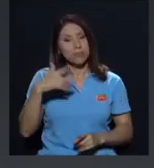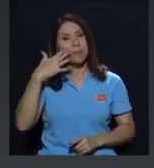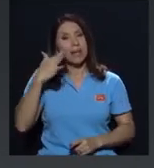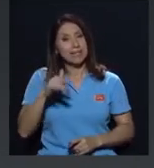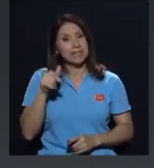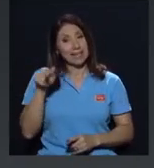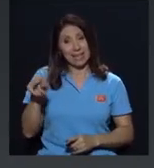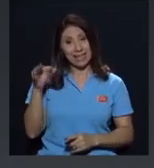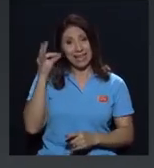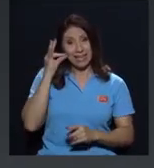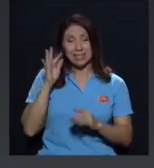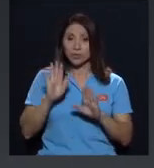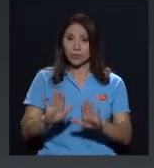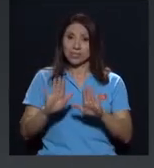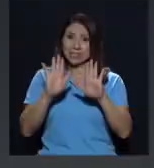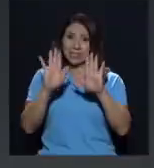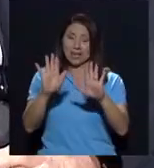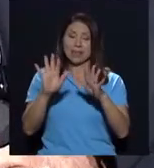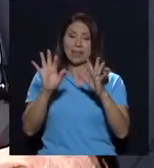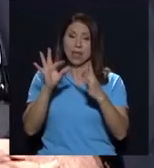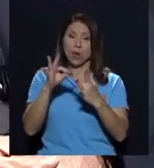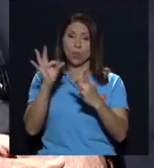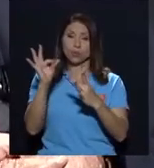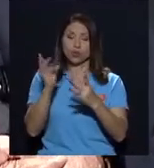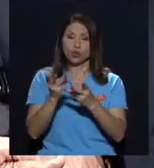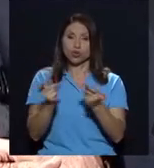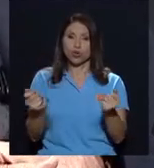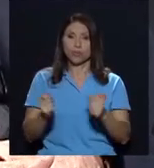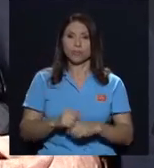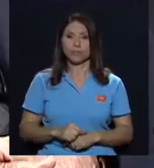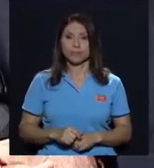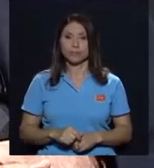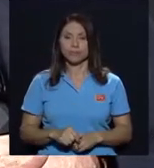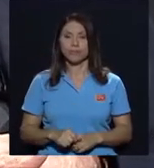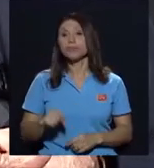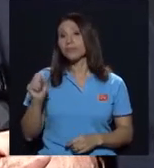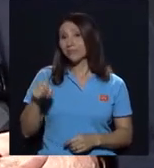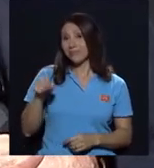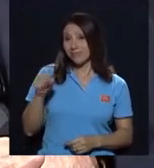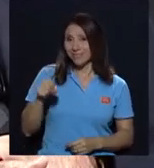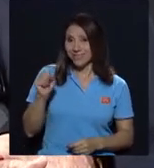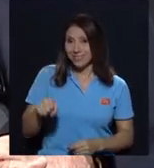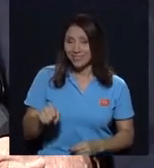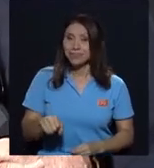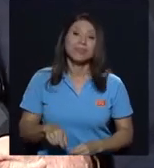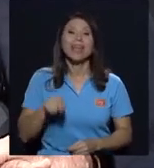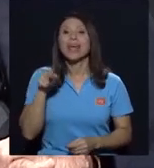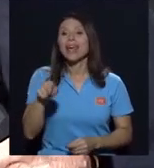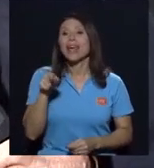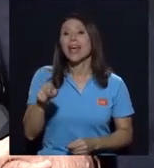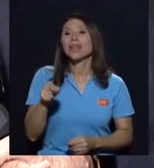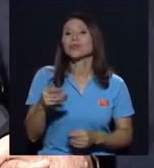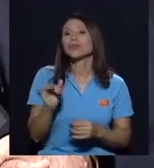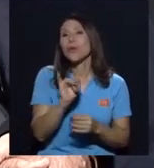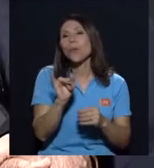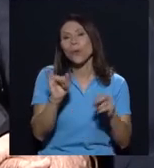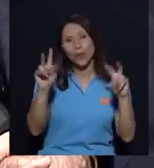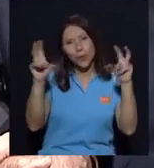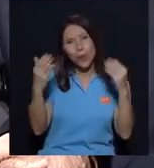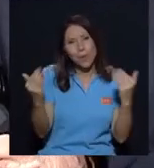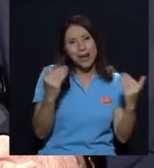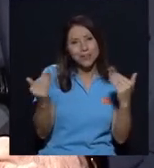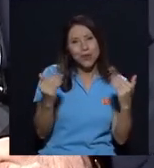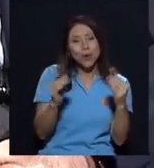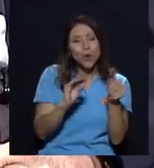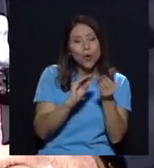que es una excelente opción tienes esos guantes de seda que ha metido en la mano de hierro baja si se llega a ese es que